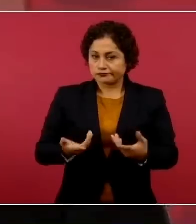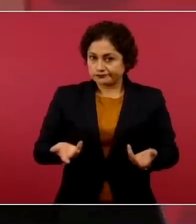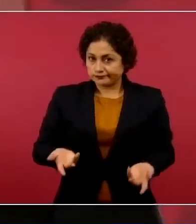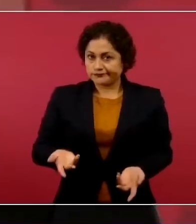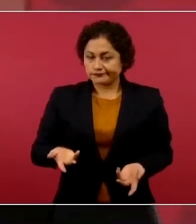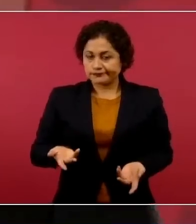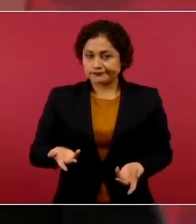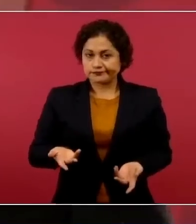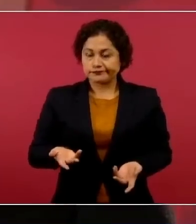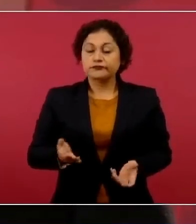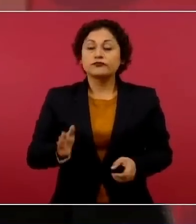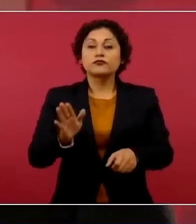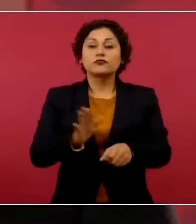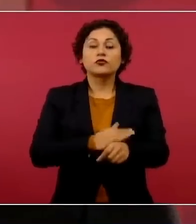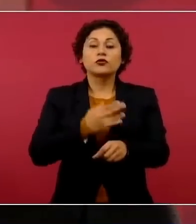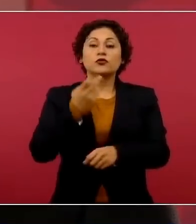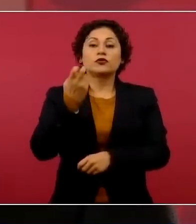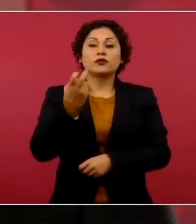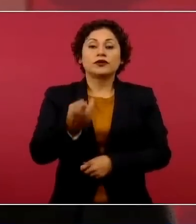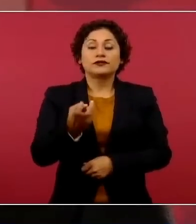Entonces, por eso